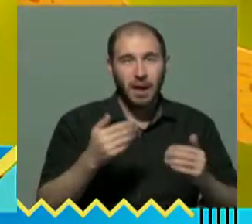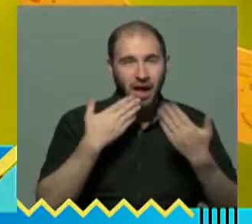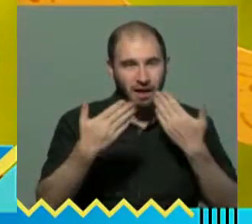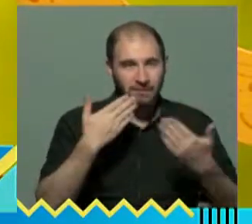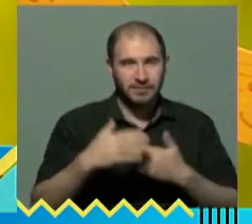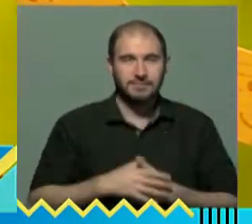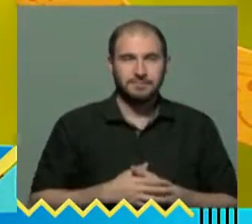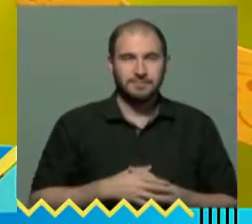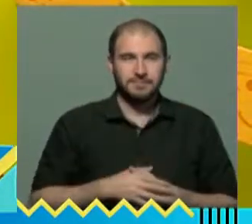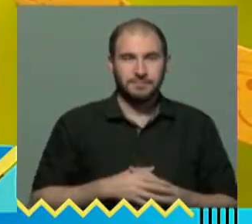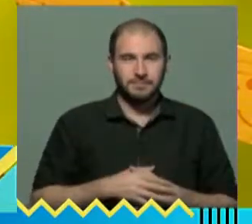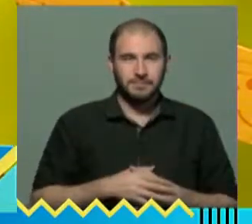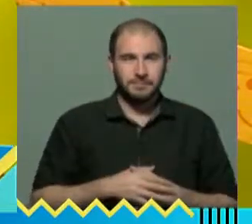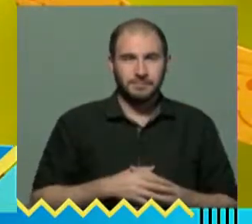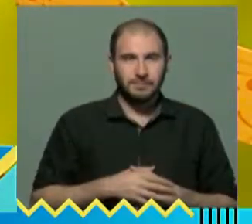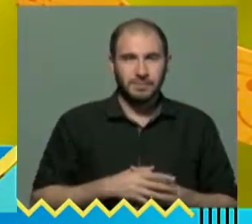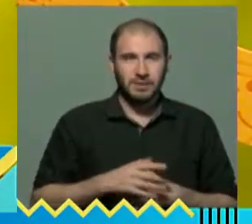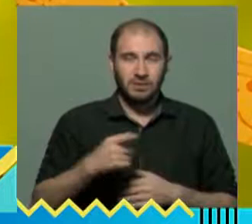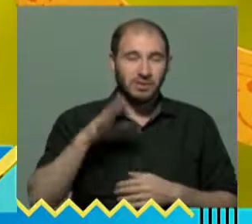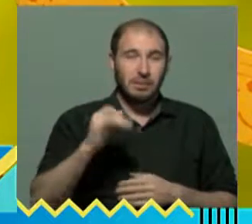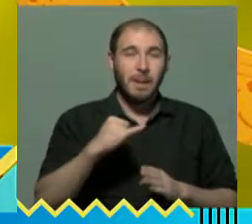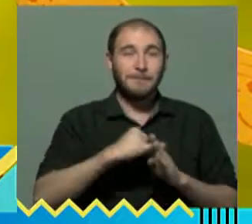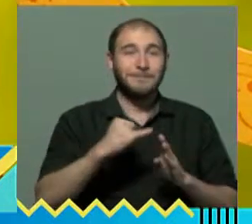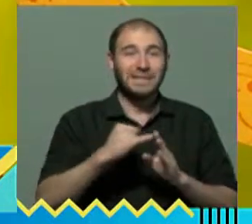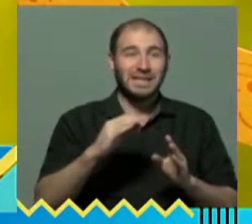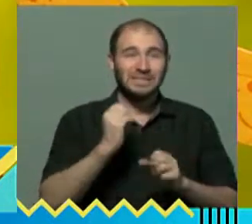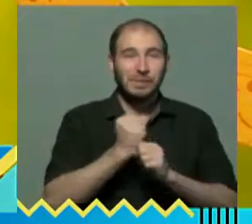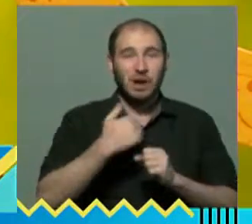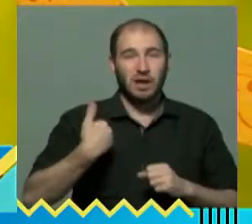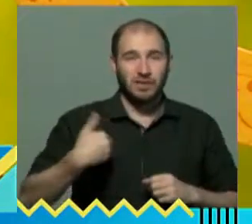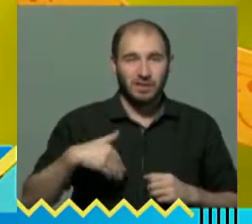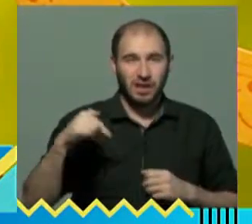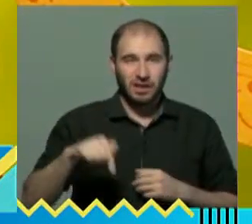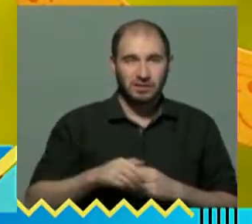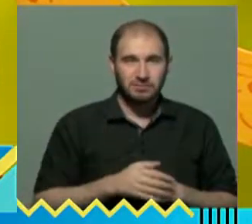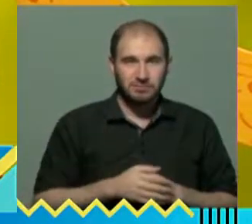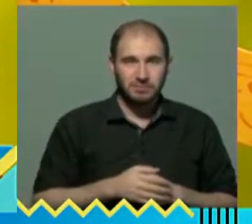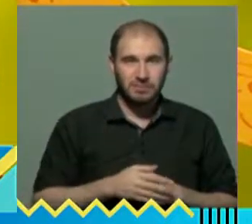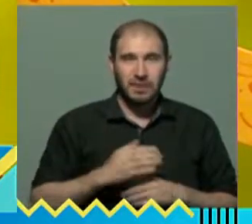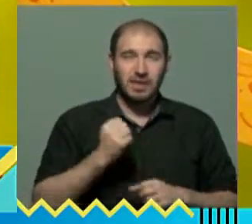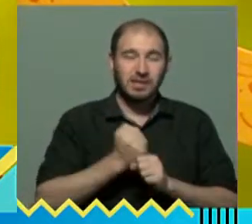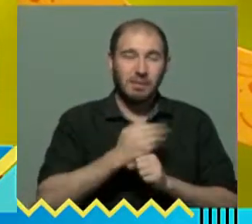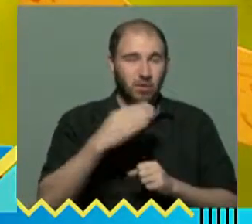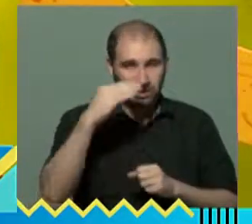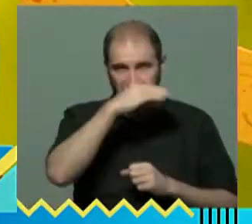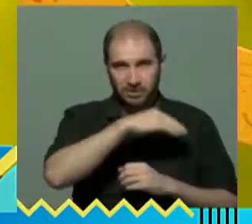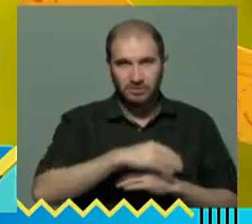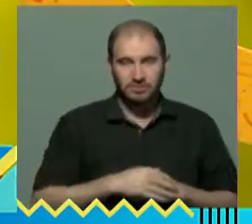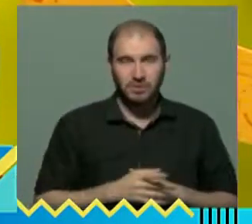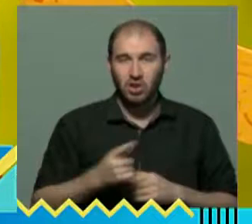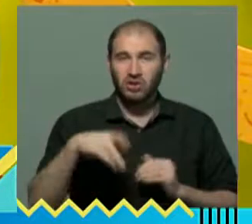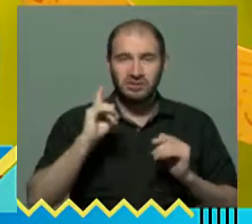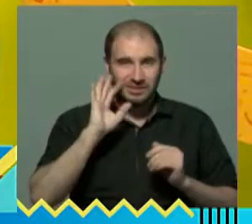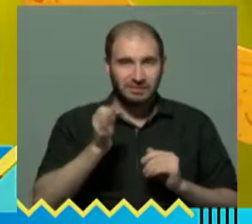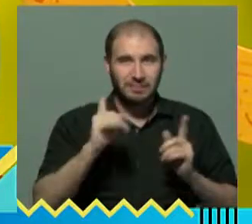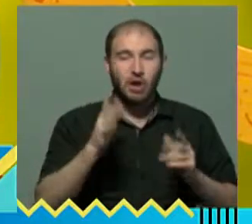conversación, tenemos que saber que la mitad del trabajo en la Argentina es un empleo informal. Y tenemos que saber